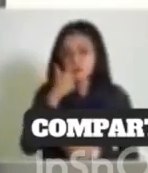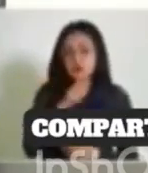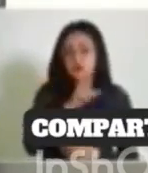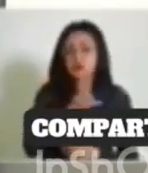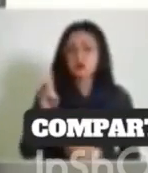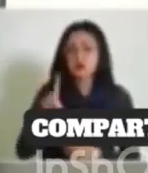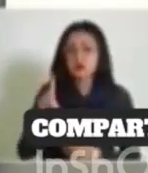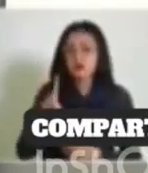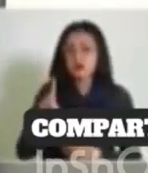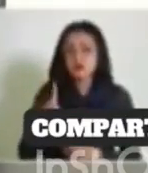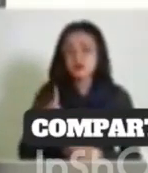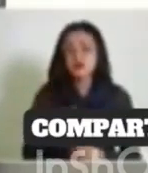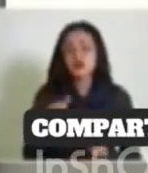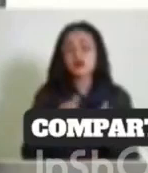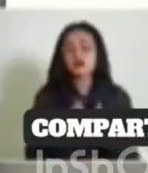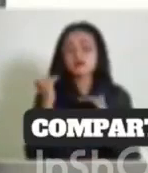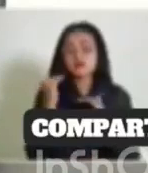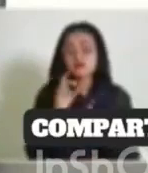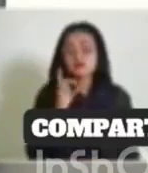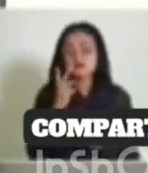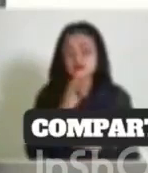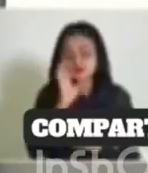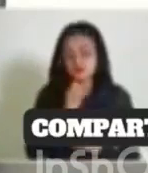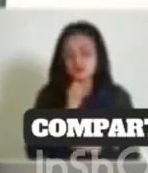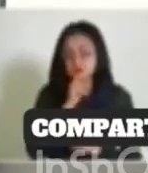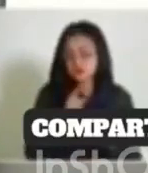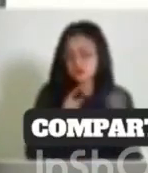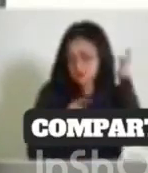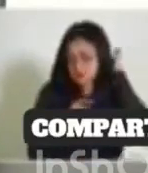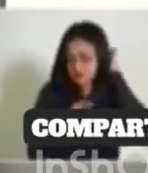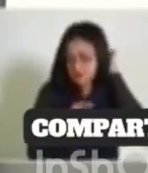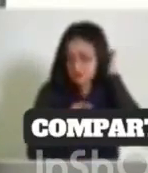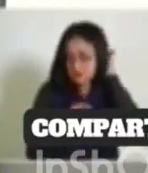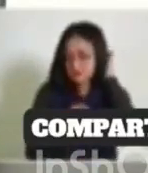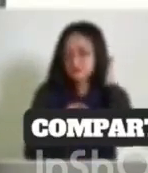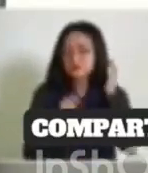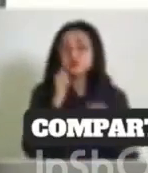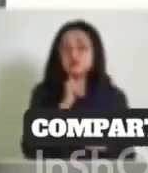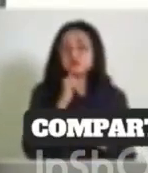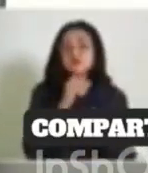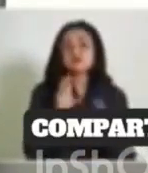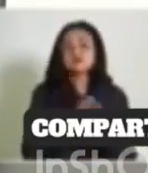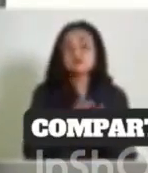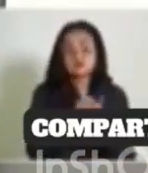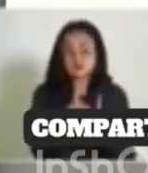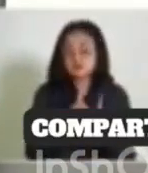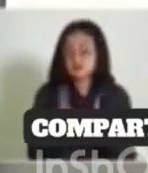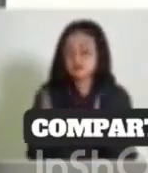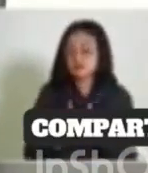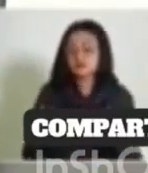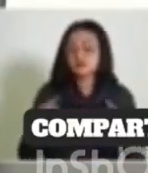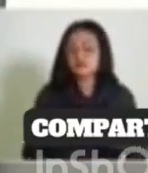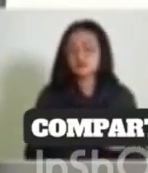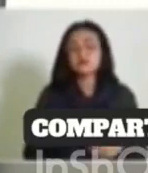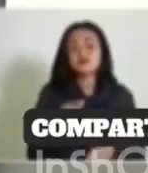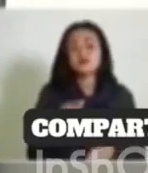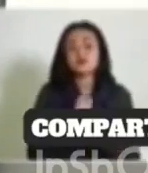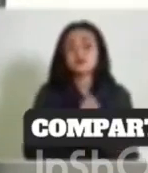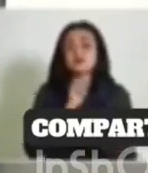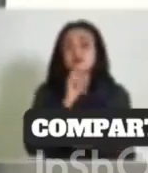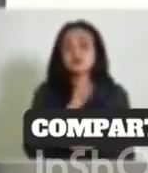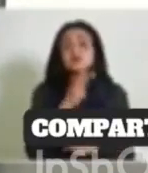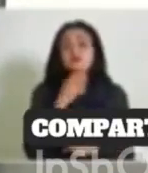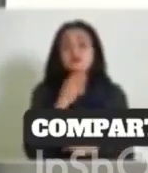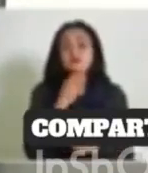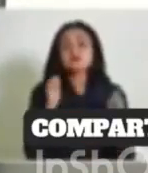de lunes a domingo, con un aforo reducido del 33%, garantizando siempre la sana distancia. Los cines